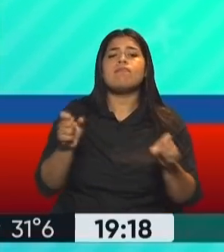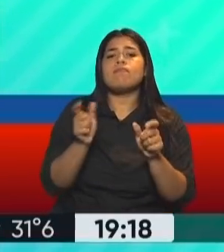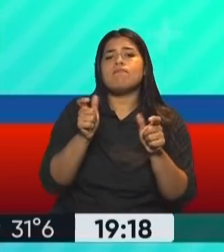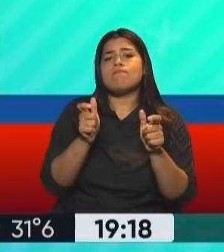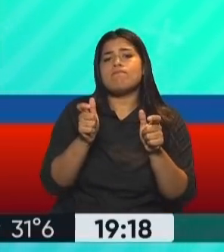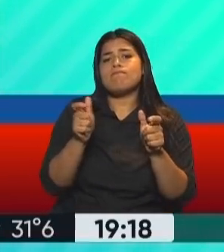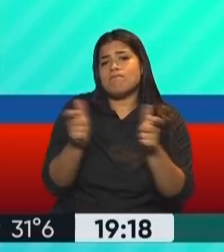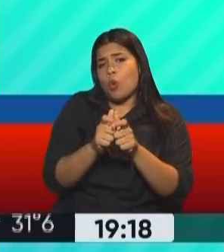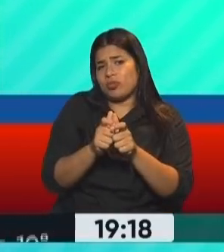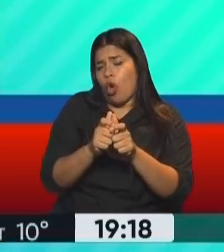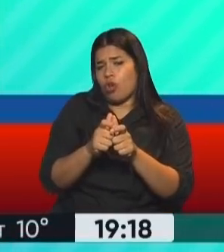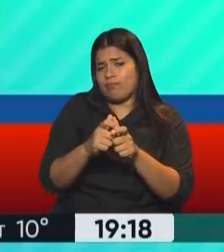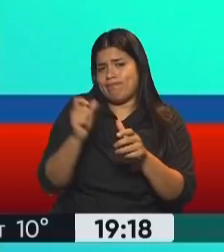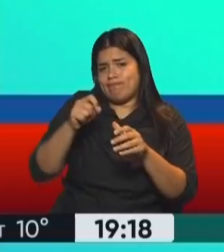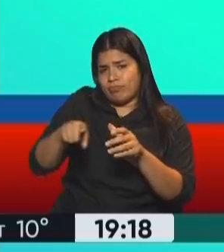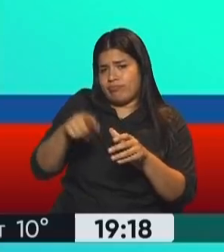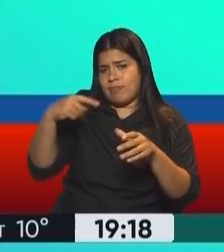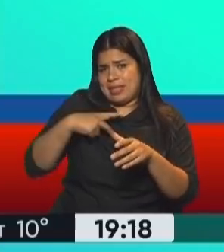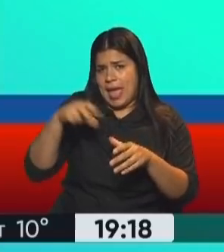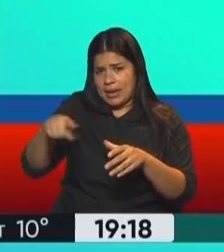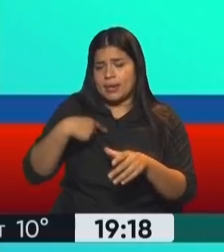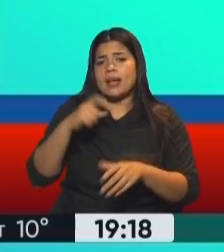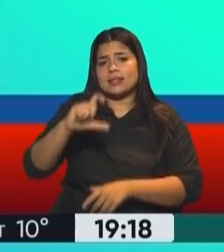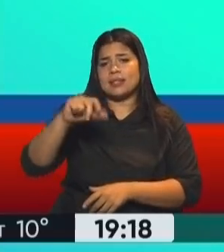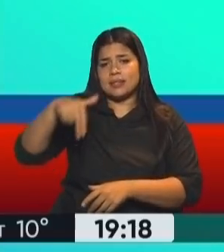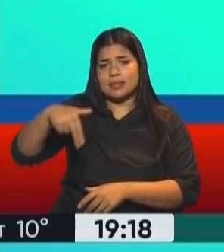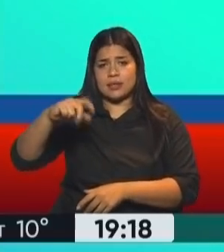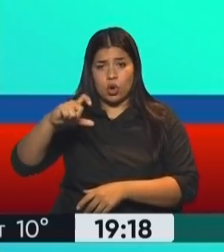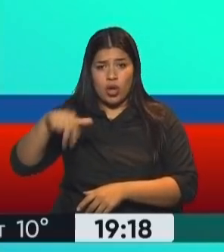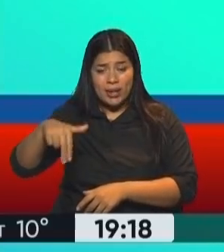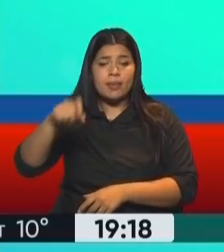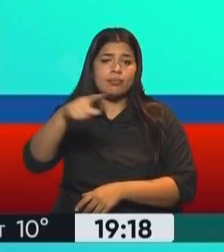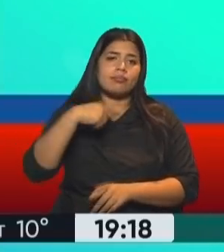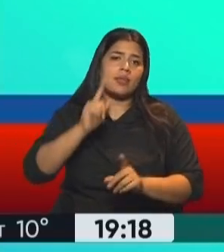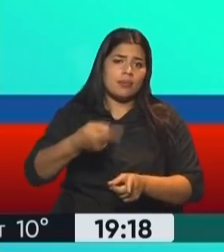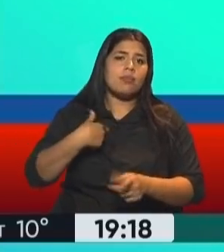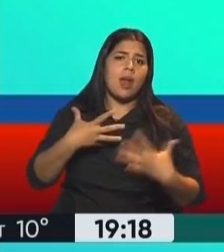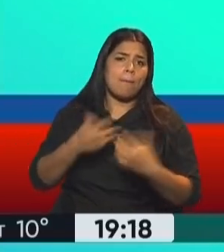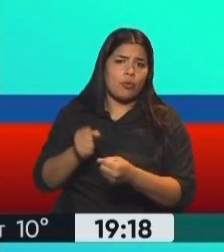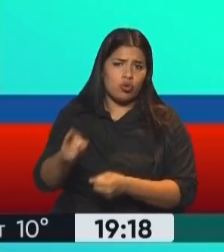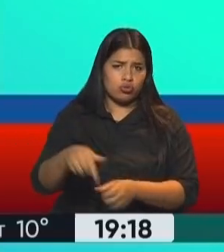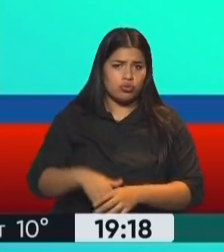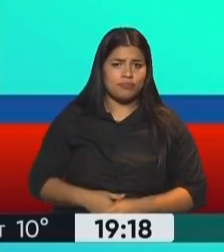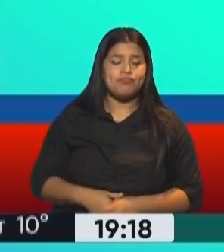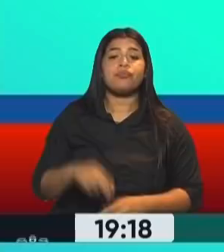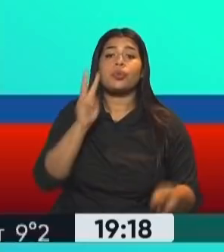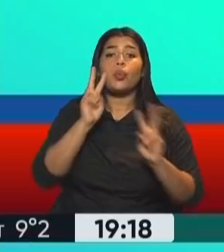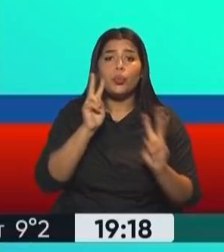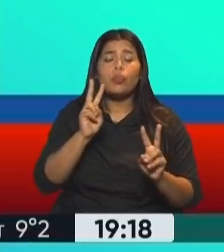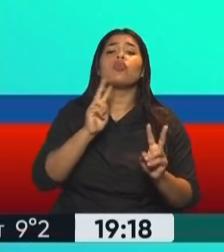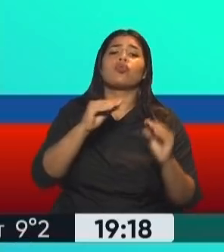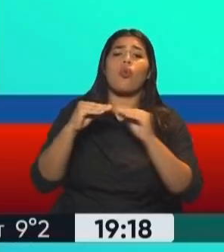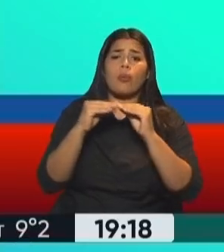Comisión Interna. Ahí vemos, repudiamos la agresión de Mauricio Macri hacia Nicolás Munafó y nuestros compañeros de C5N que estaban realizando su